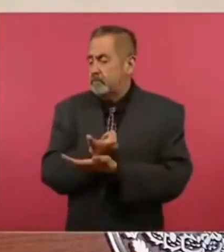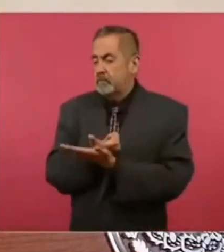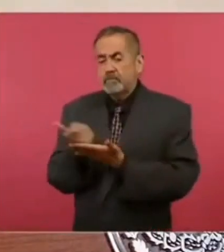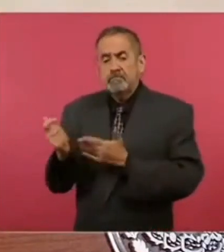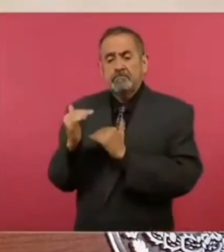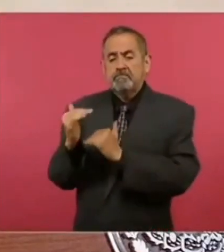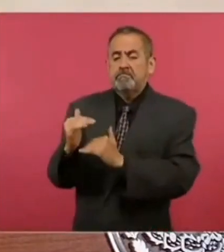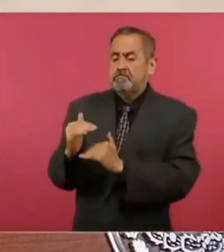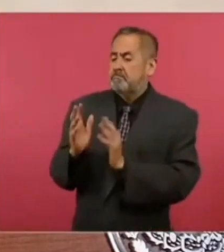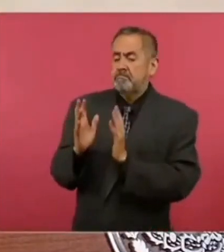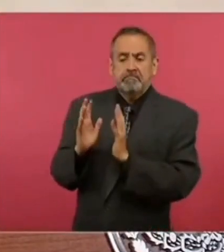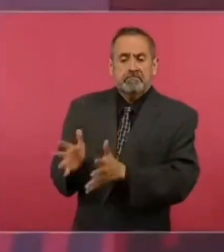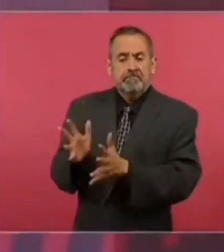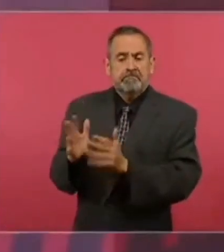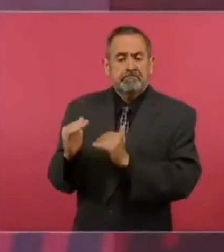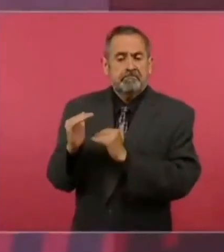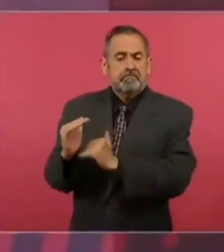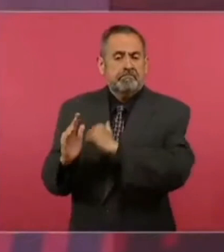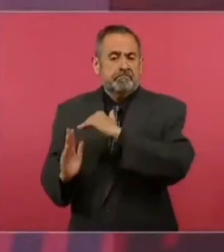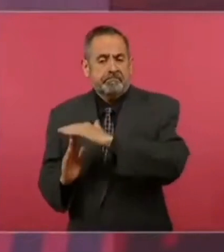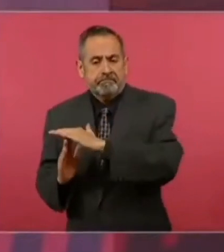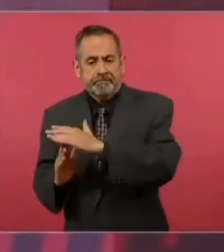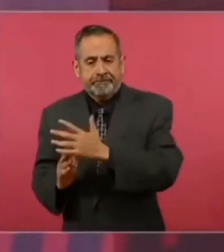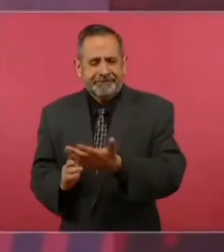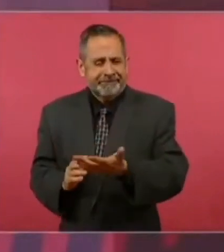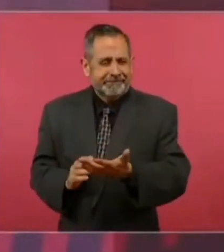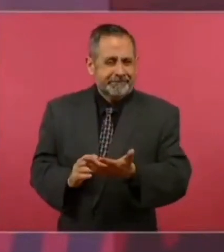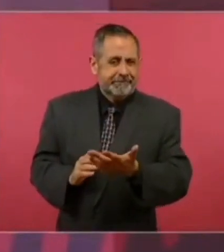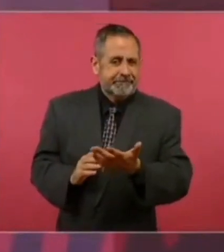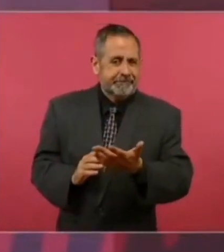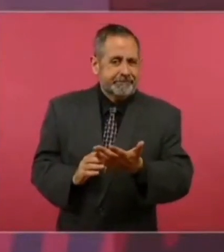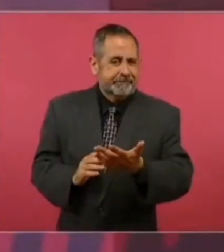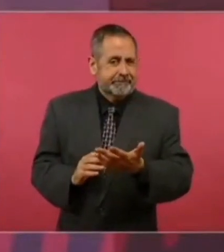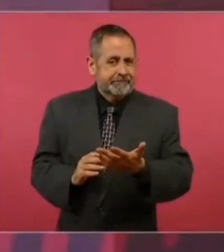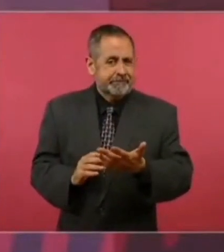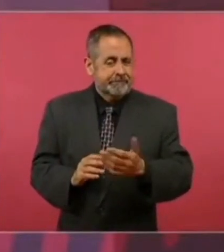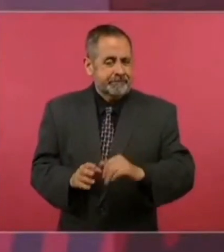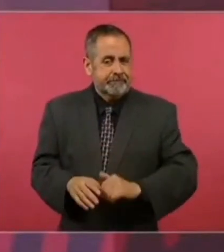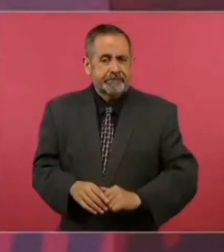salarios. Al contrario,